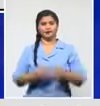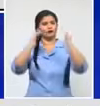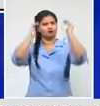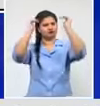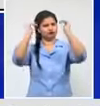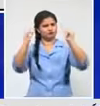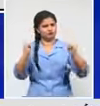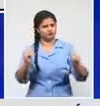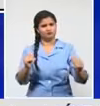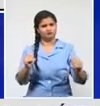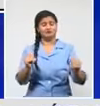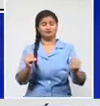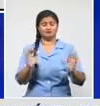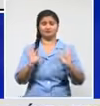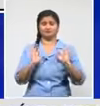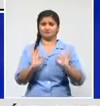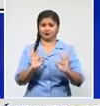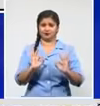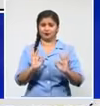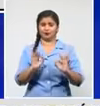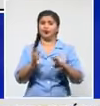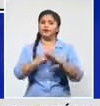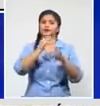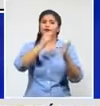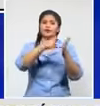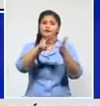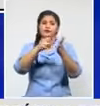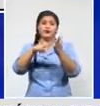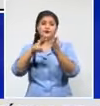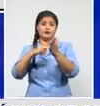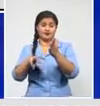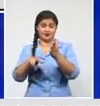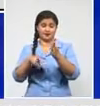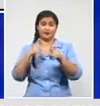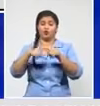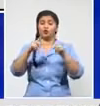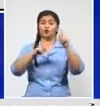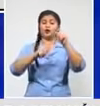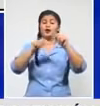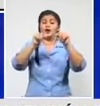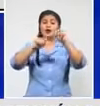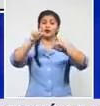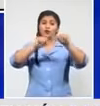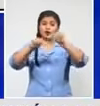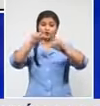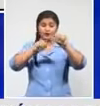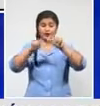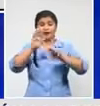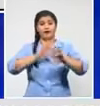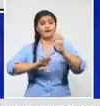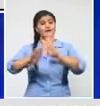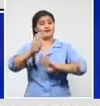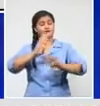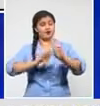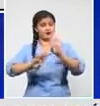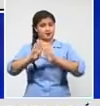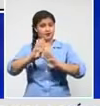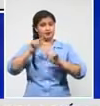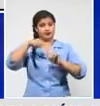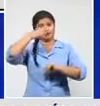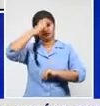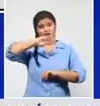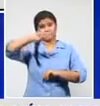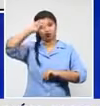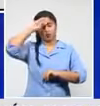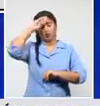vamos, un laboratorio que es el de la Defensa Civil de nuestro país, que se encuentra en el municipio